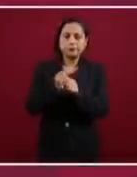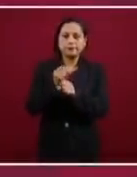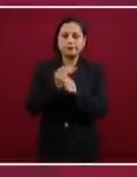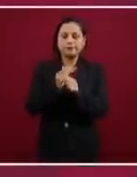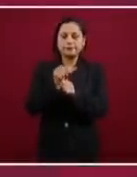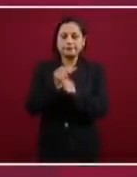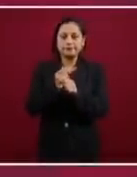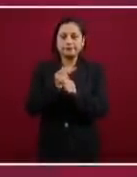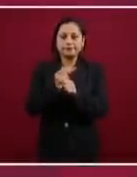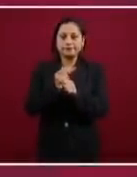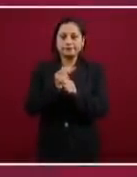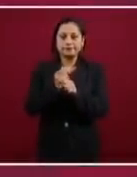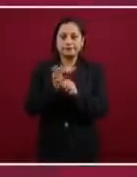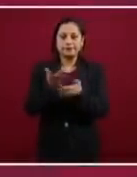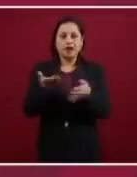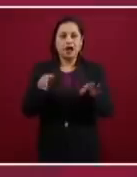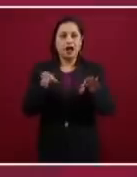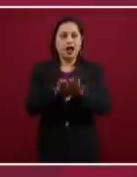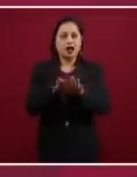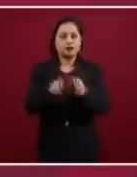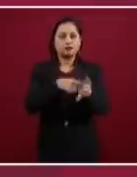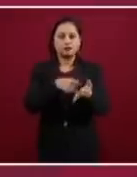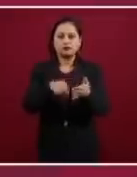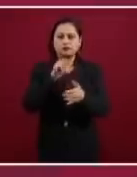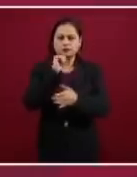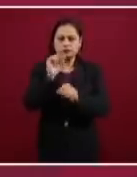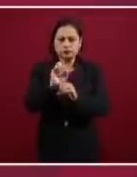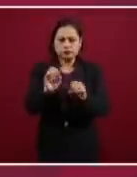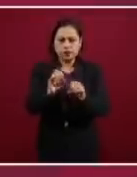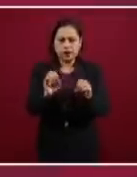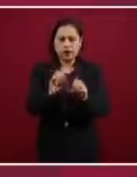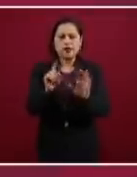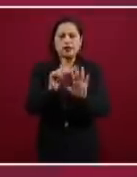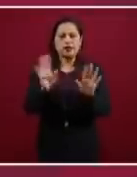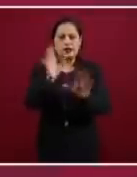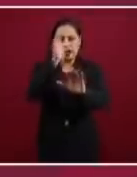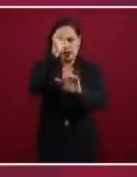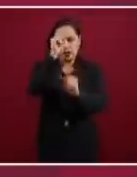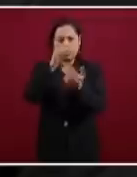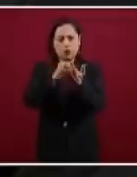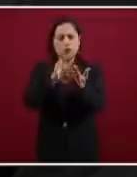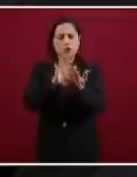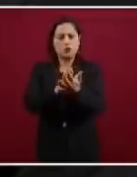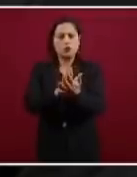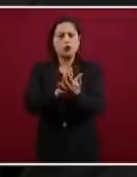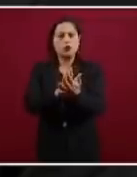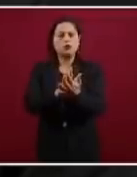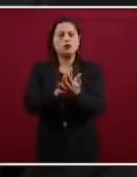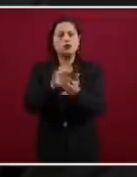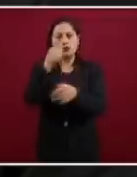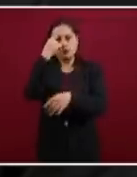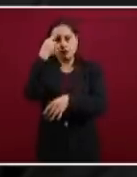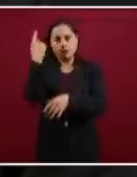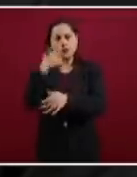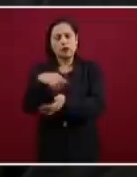no se cancela nada se mantienen los acuerdos de extradición